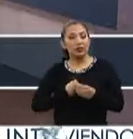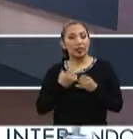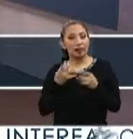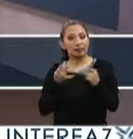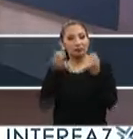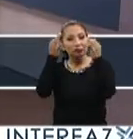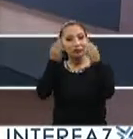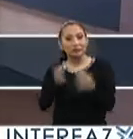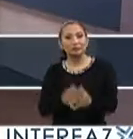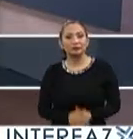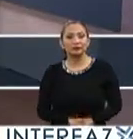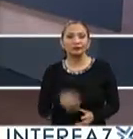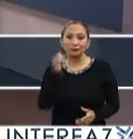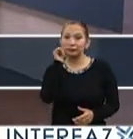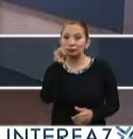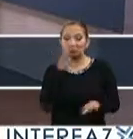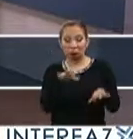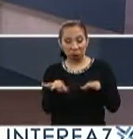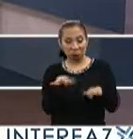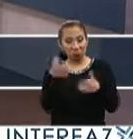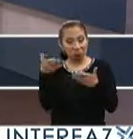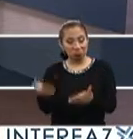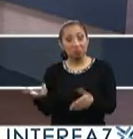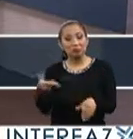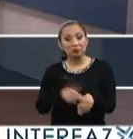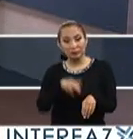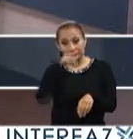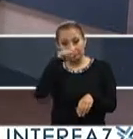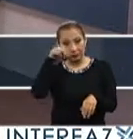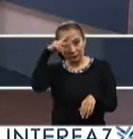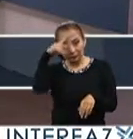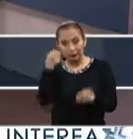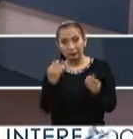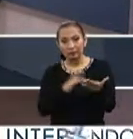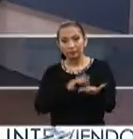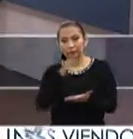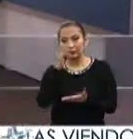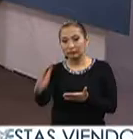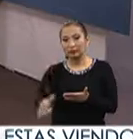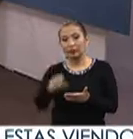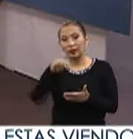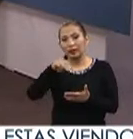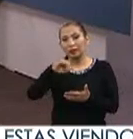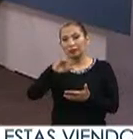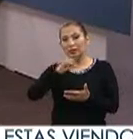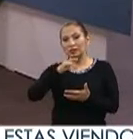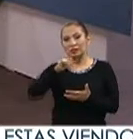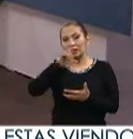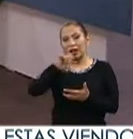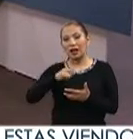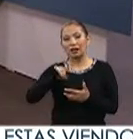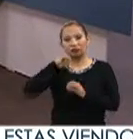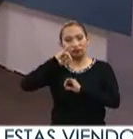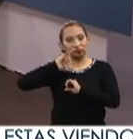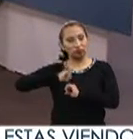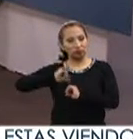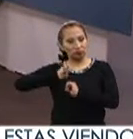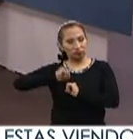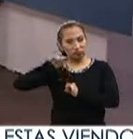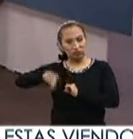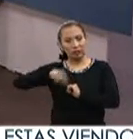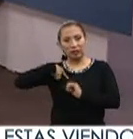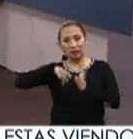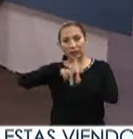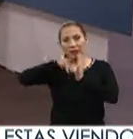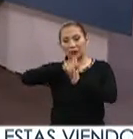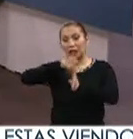distinta. Pues como siempre, gran trabajo el que hacen en el Hospital Juárez de México. Muchísimas gracias, Michelle Charlier Curi, jefa de la Unidad de Salud Mental del